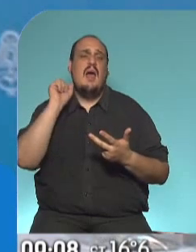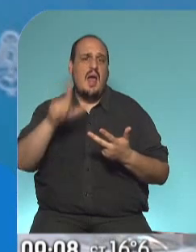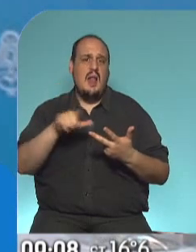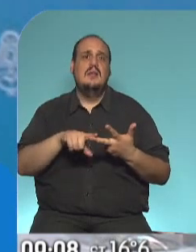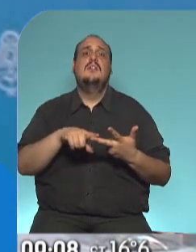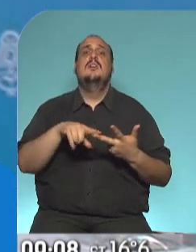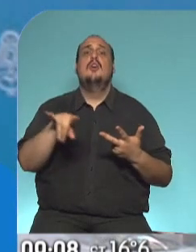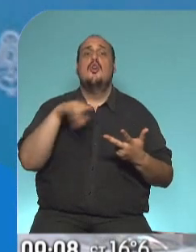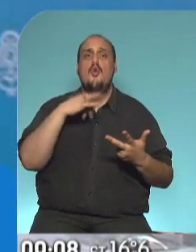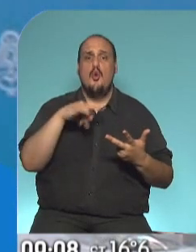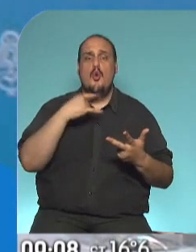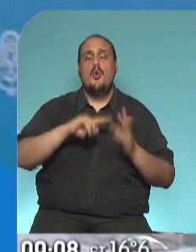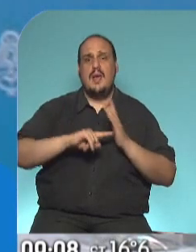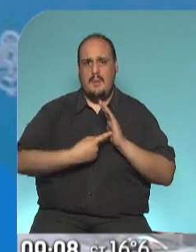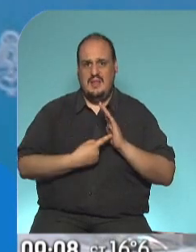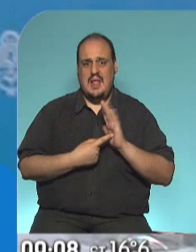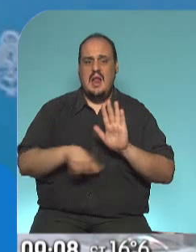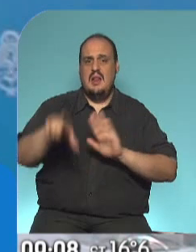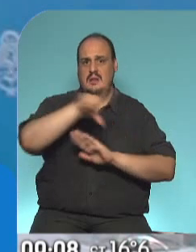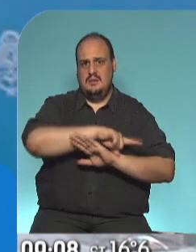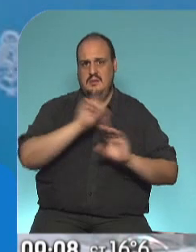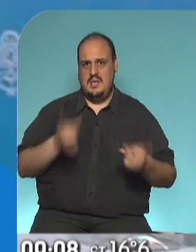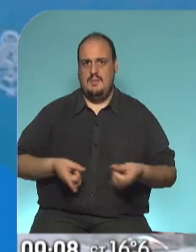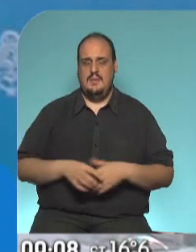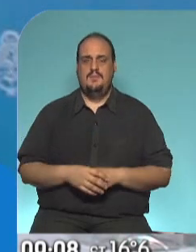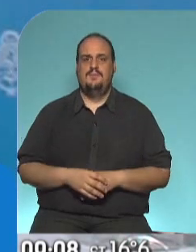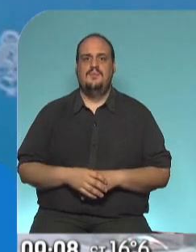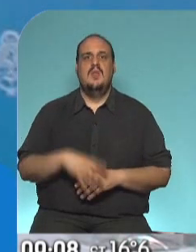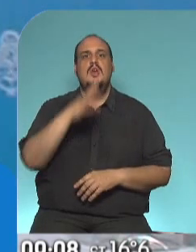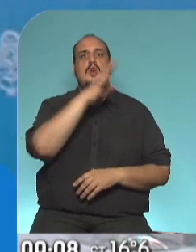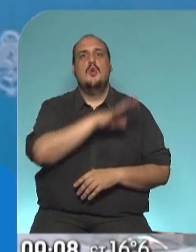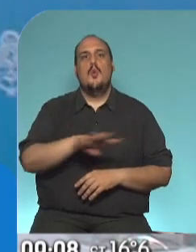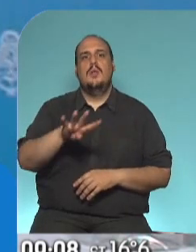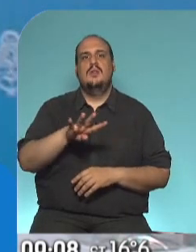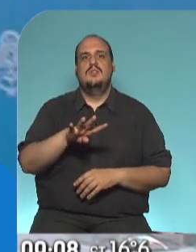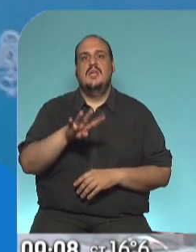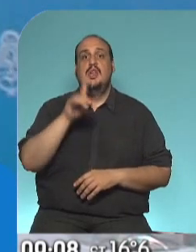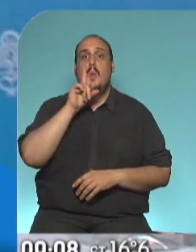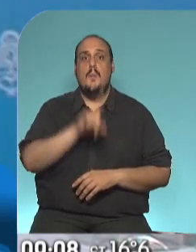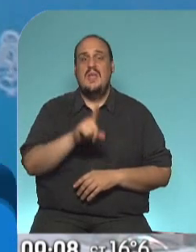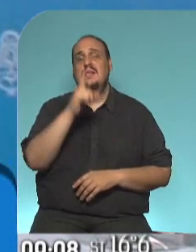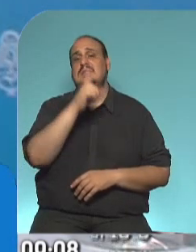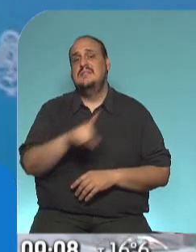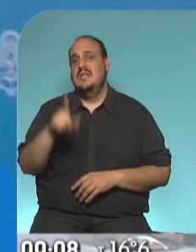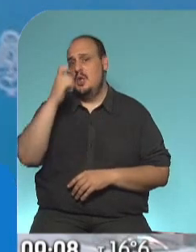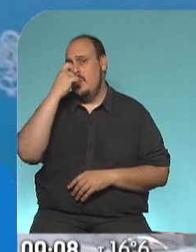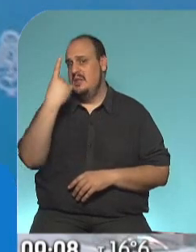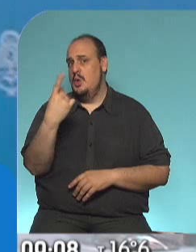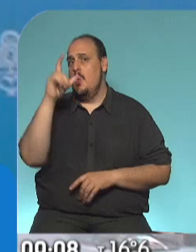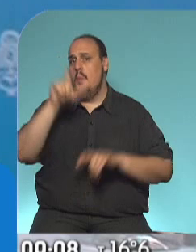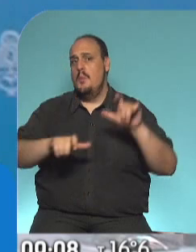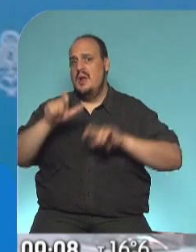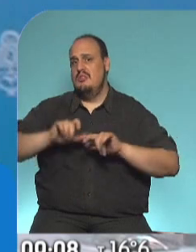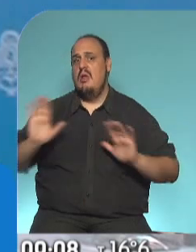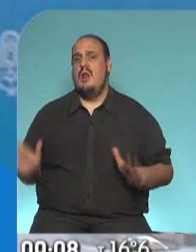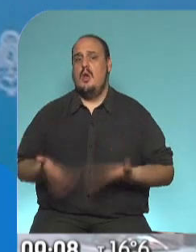en la ciudad de jujuy su aglomerado urbano son 400 mil 121 las personas que se